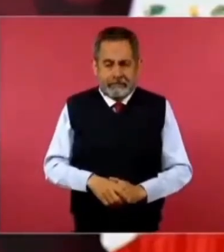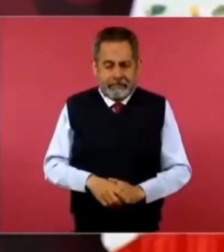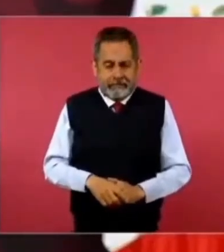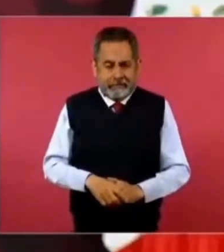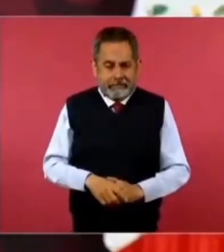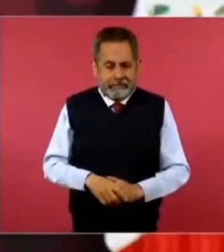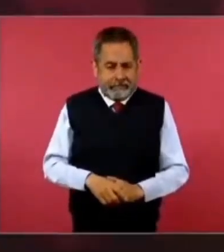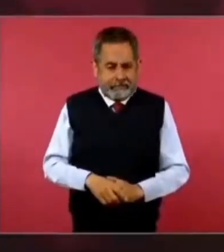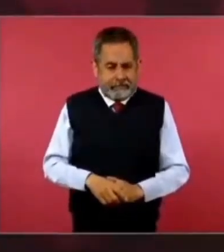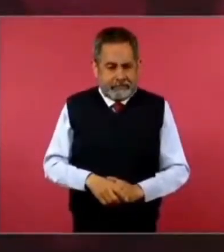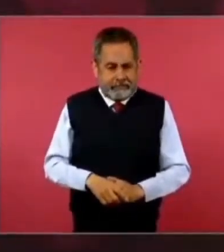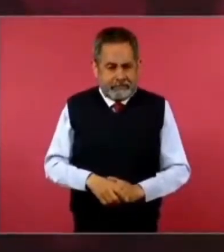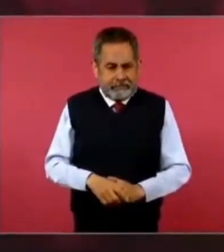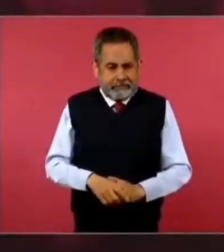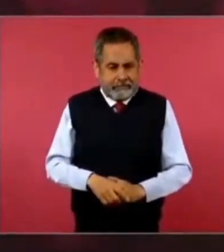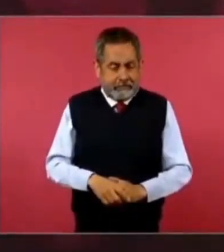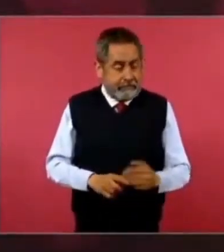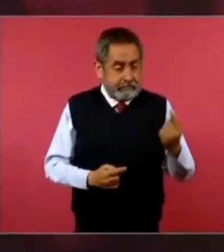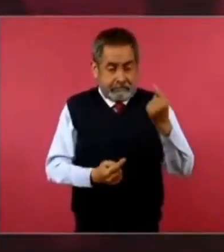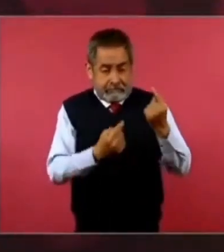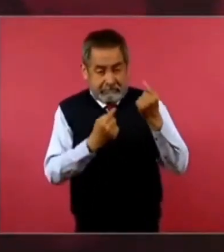Que no nos agarra a nosotros